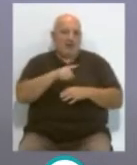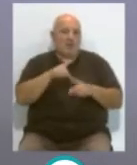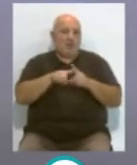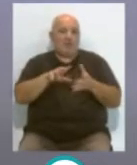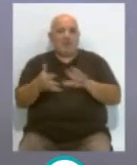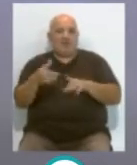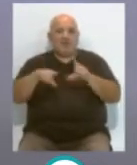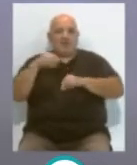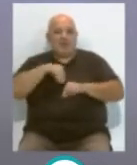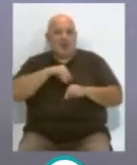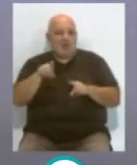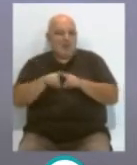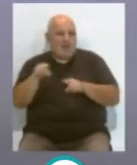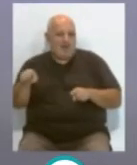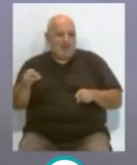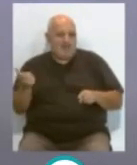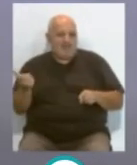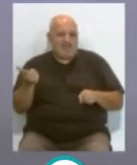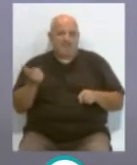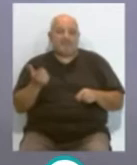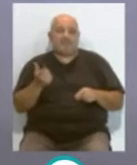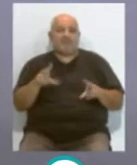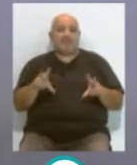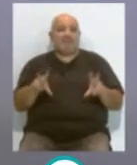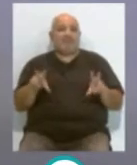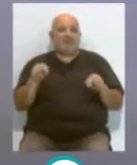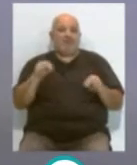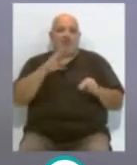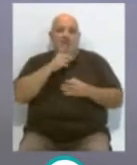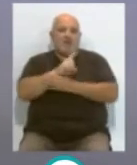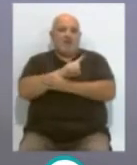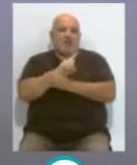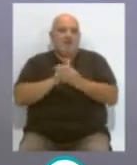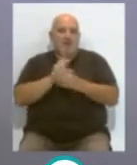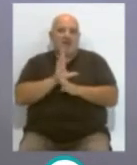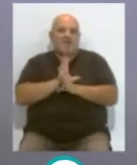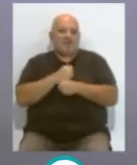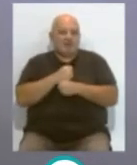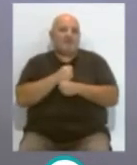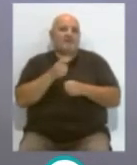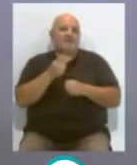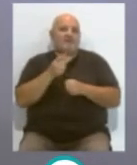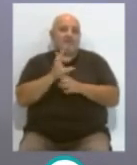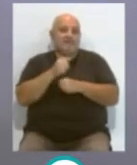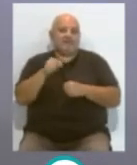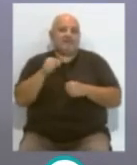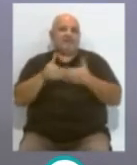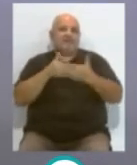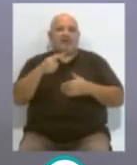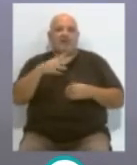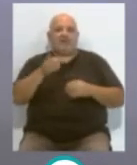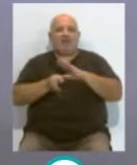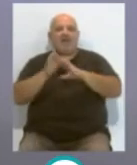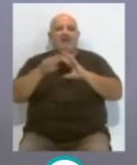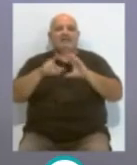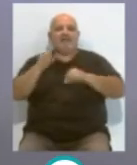mismo en la selección. Claro, ahora termina asfixiado, termina saturadísimo, y ahora se tiene que ir para la selección